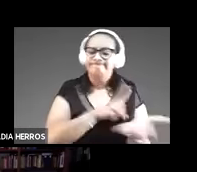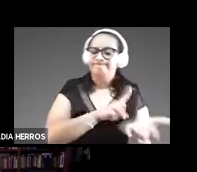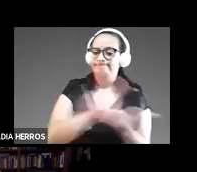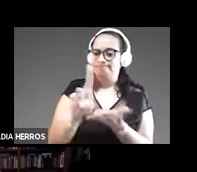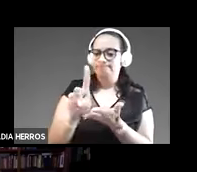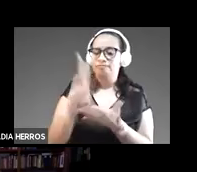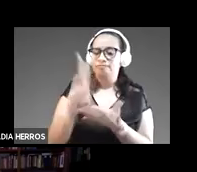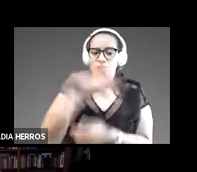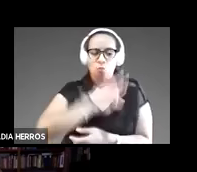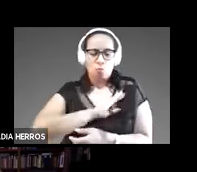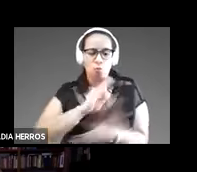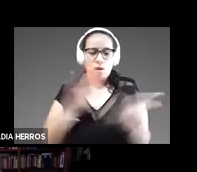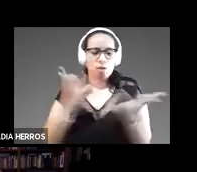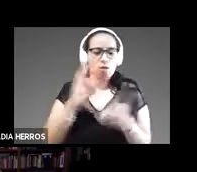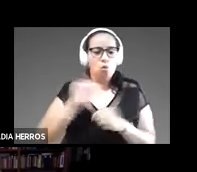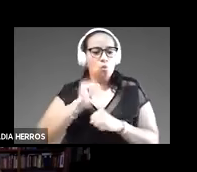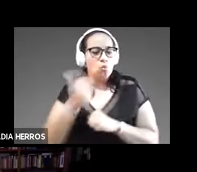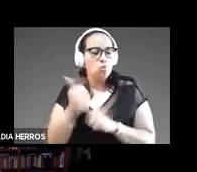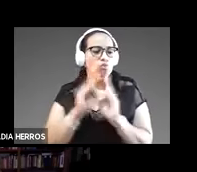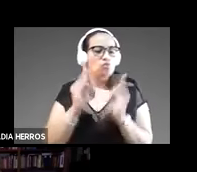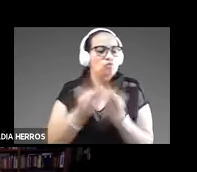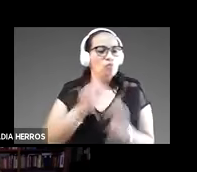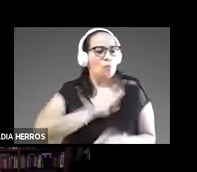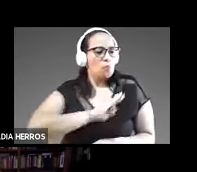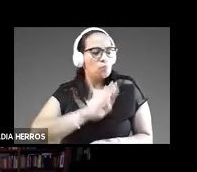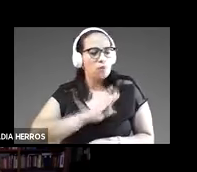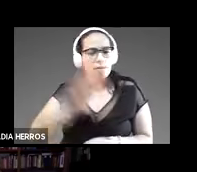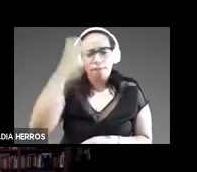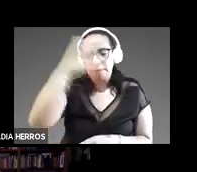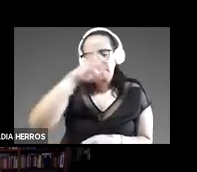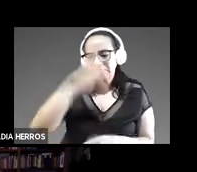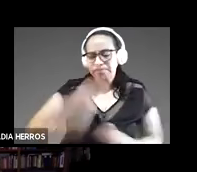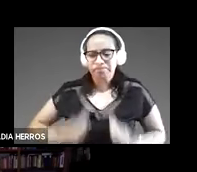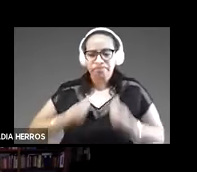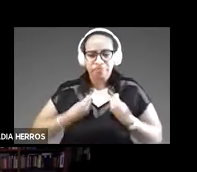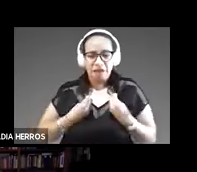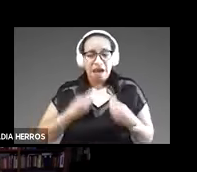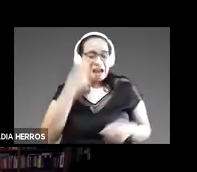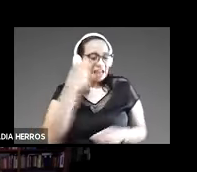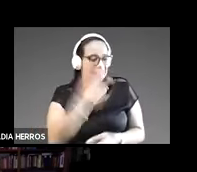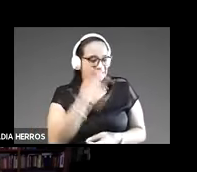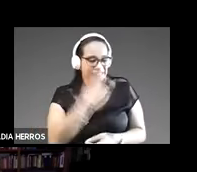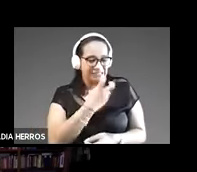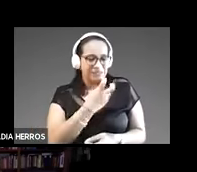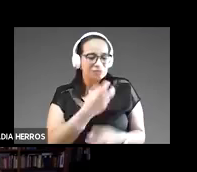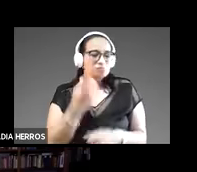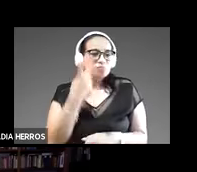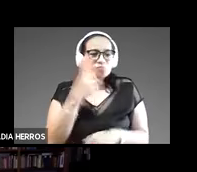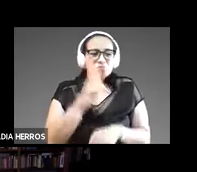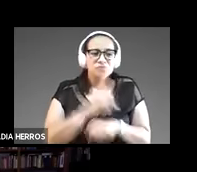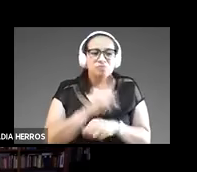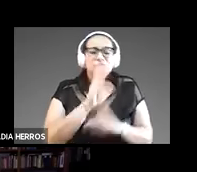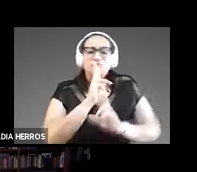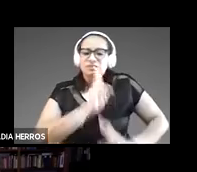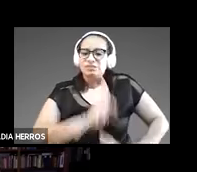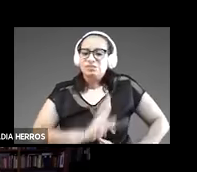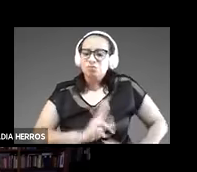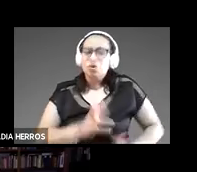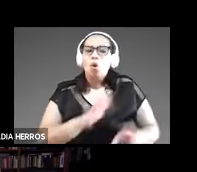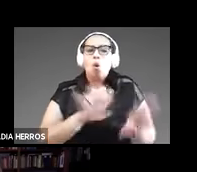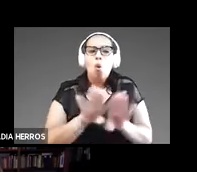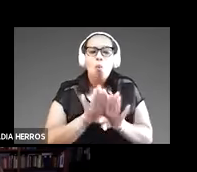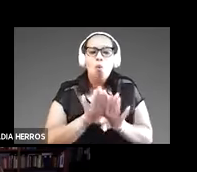crear otras posibles experiencias de vida, ¿no? Y eso al final del día sí es un resultado de los programas